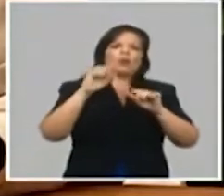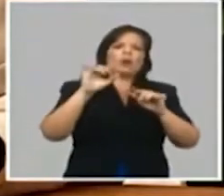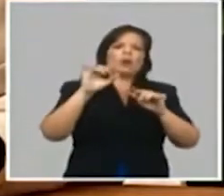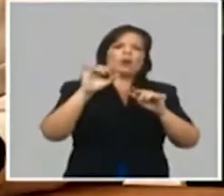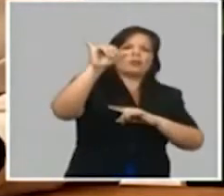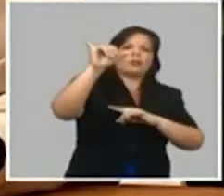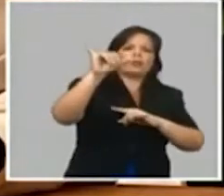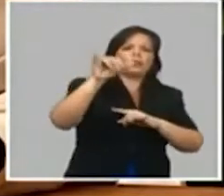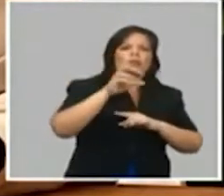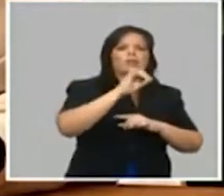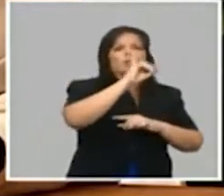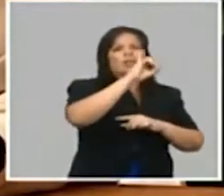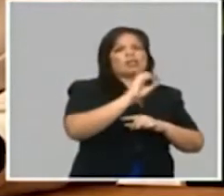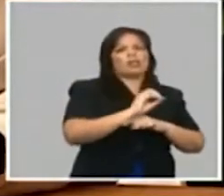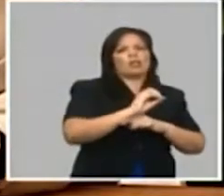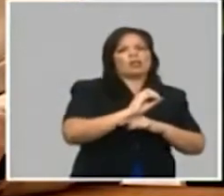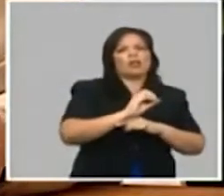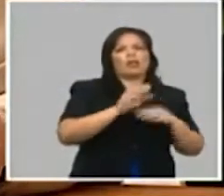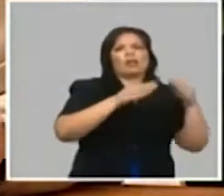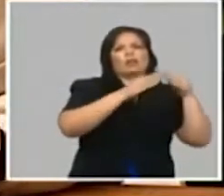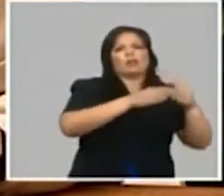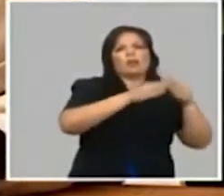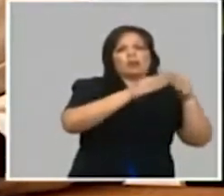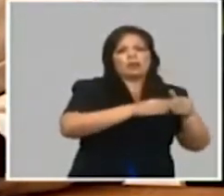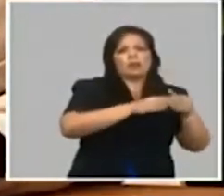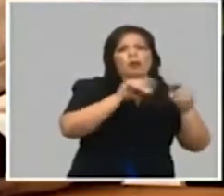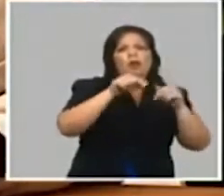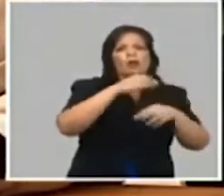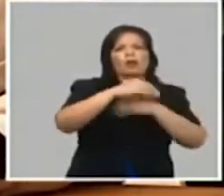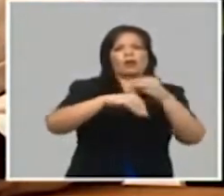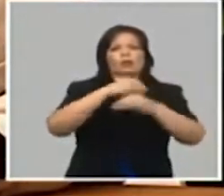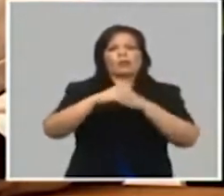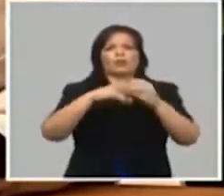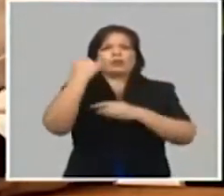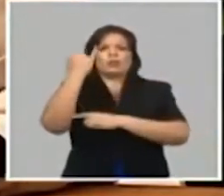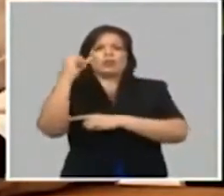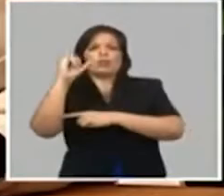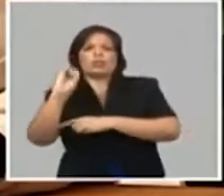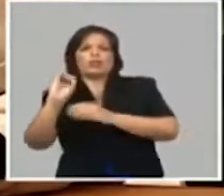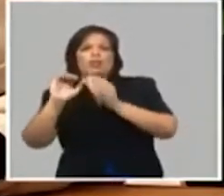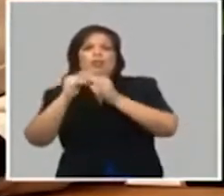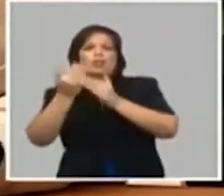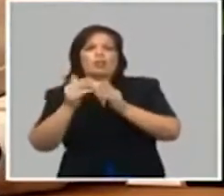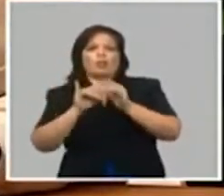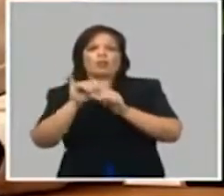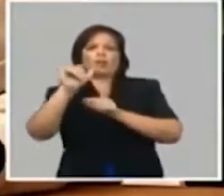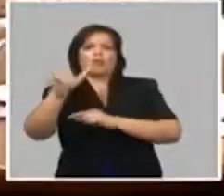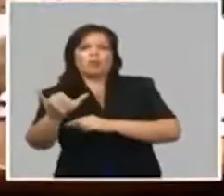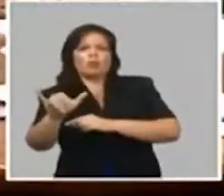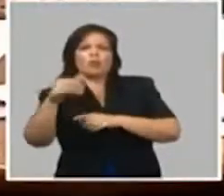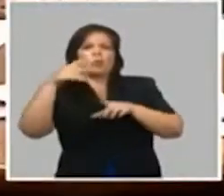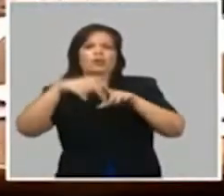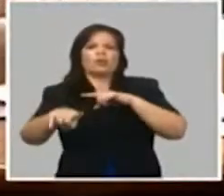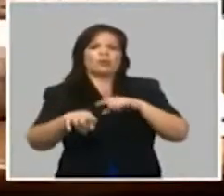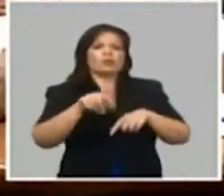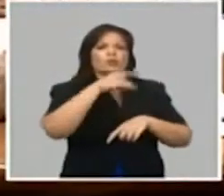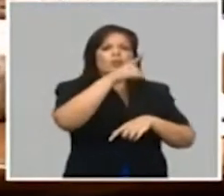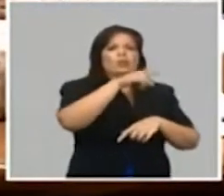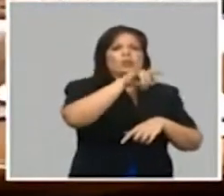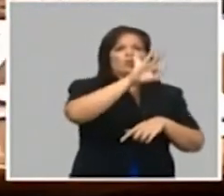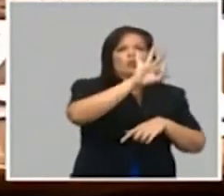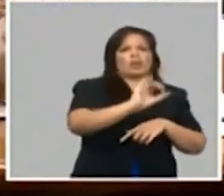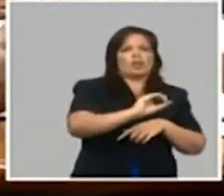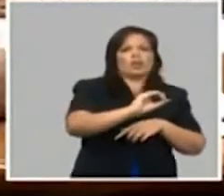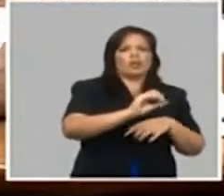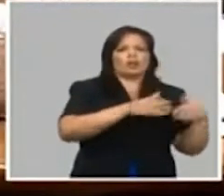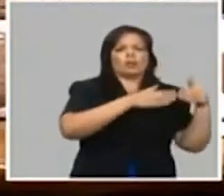y 120 por vía marítima, teniendo presente que la persona en ese momento planteaba que era poco el tiempo. Entonces se ajustó, se vio,